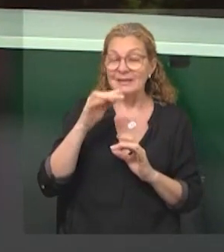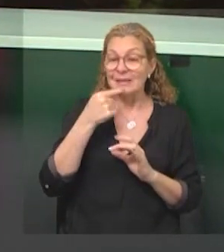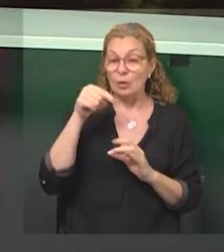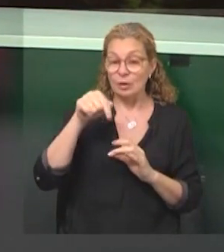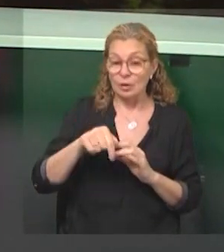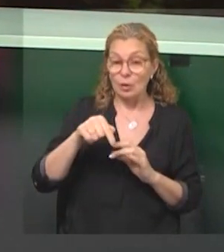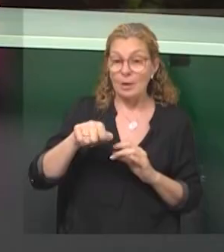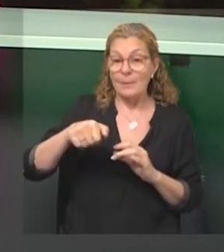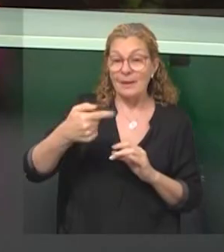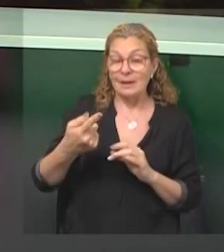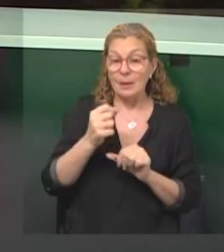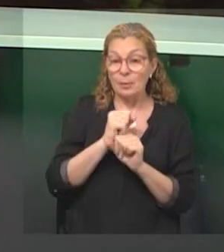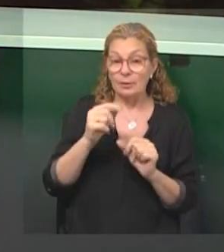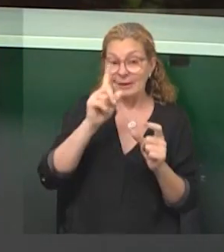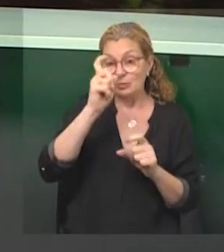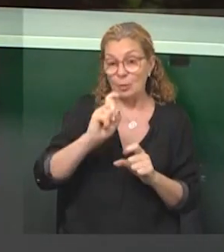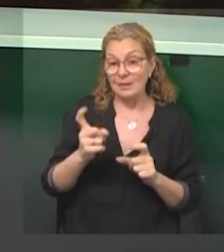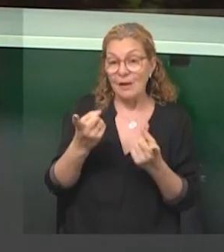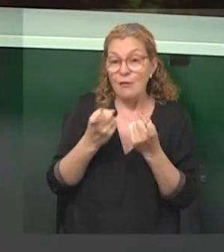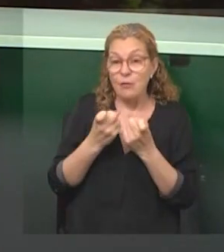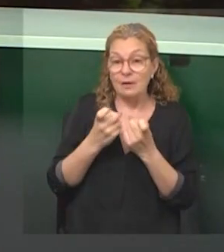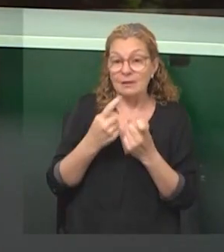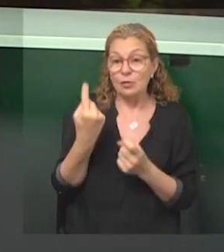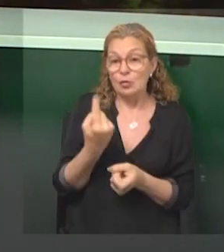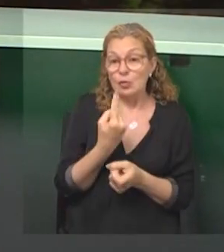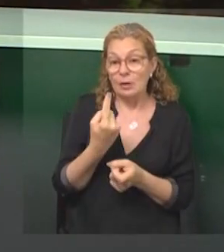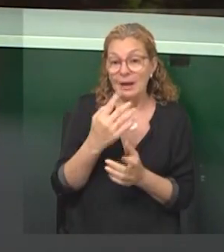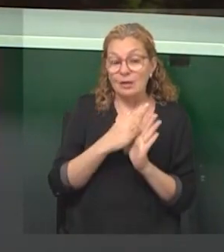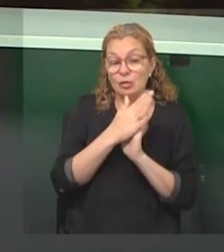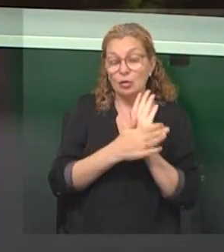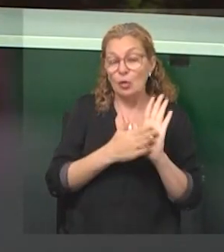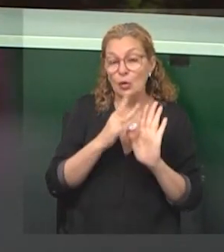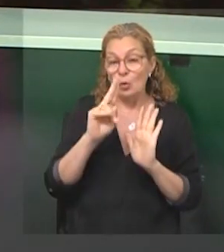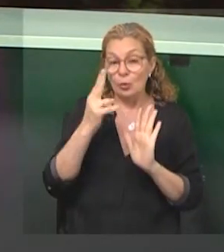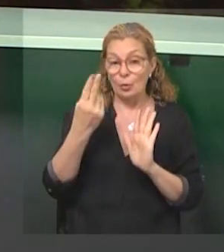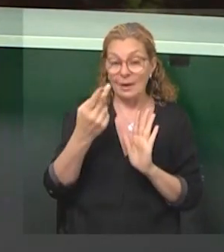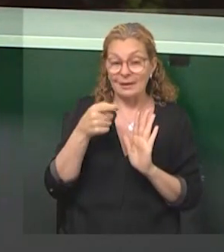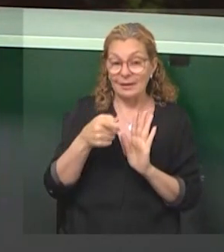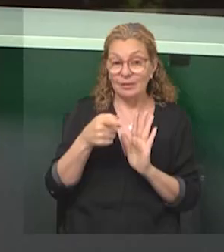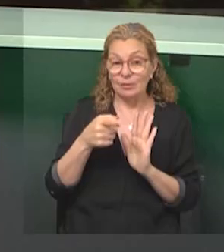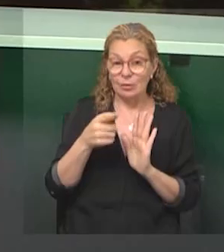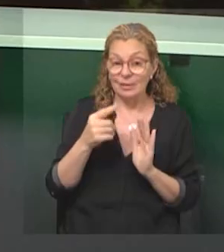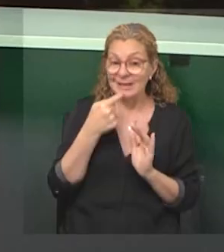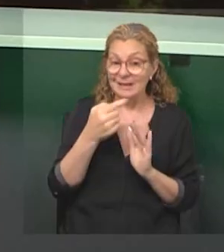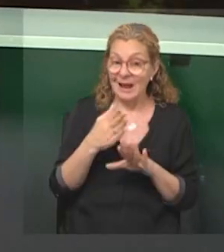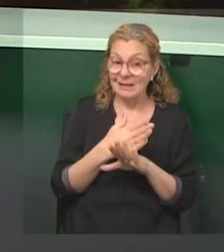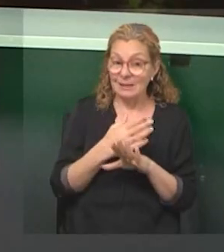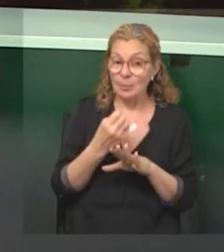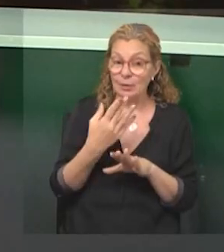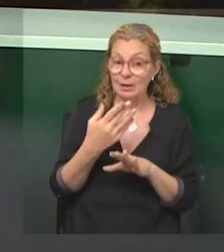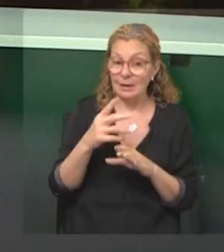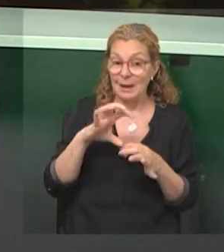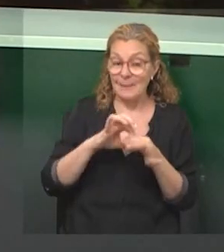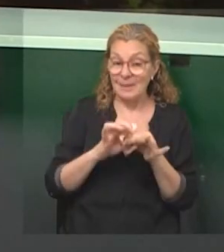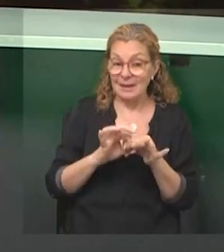hoy y mañana podría haber tormentas fuertes y aisladas en todo el territor nacional y es solo un adelanto porque a partir del